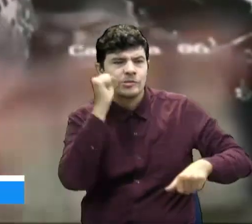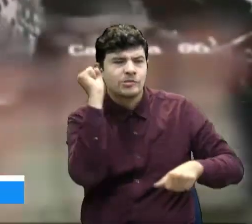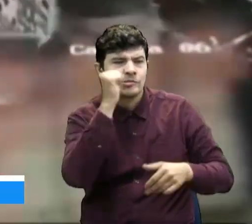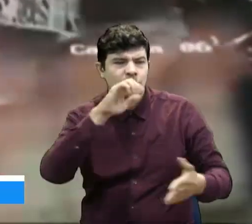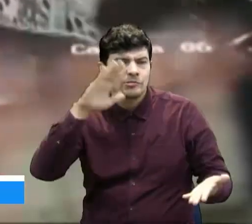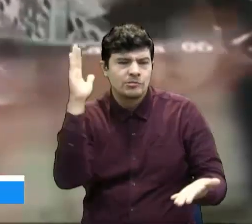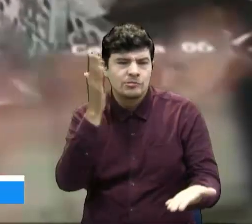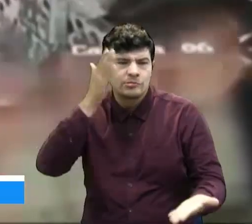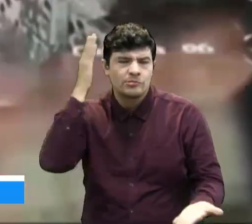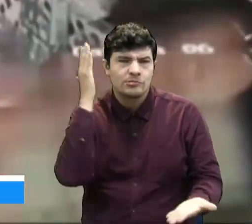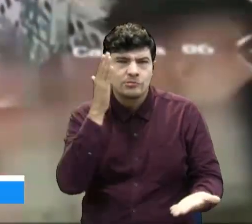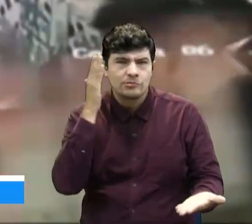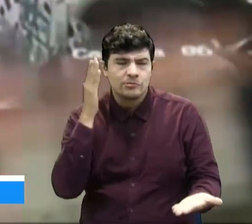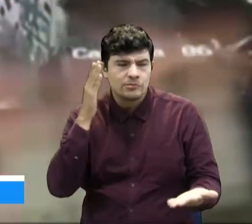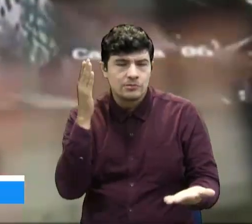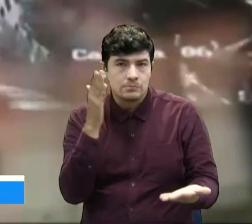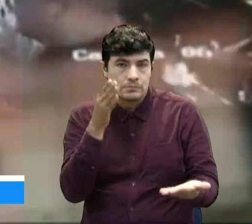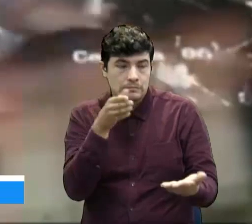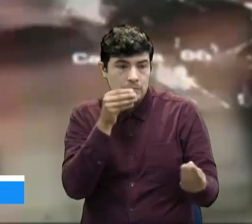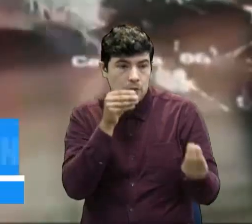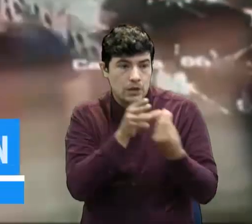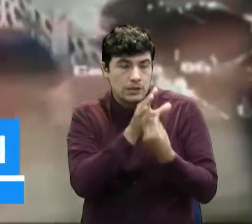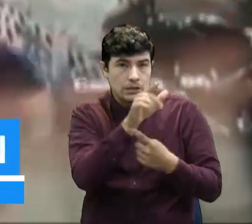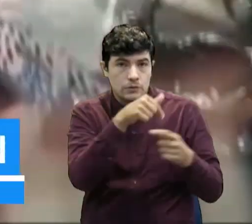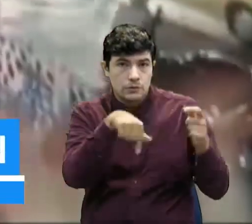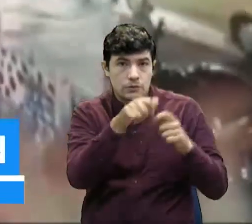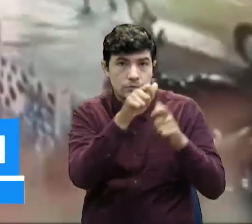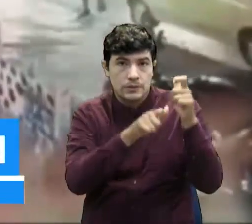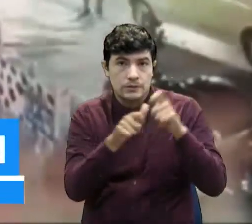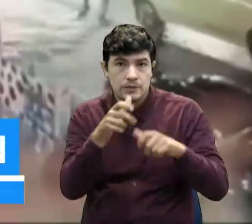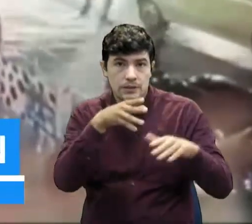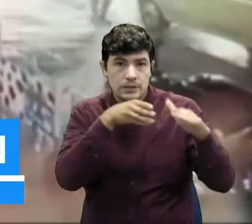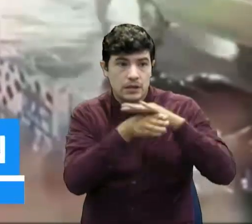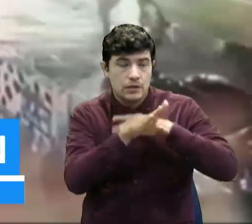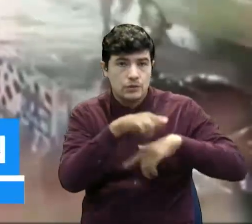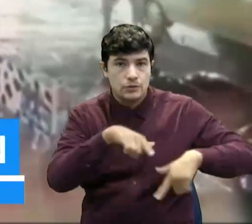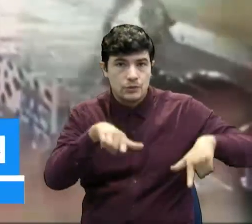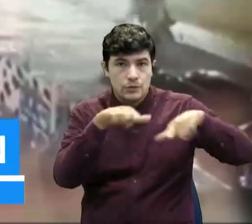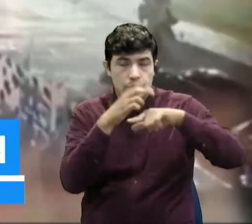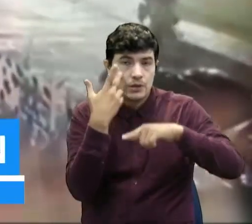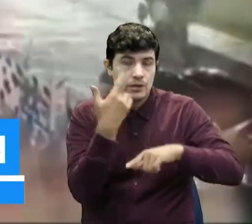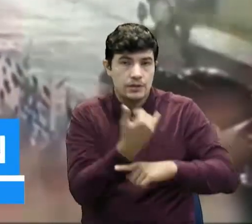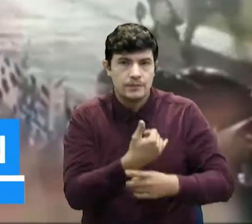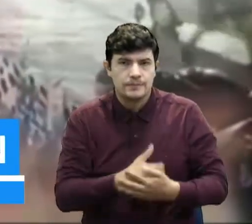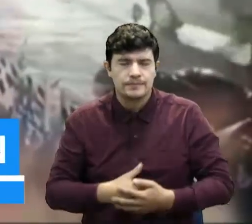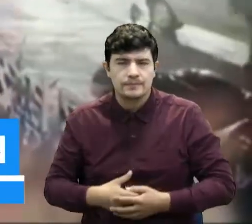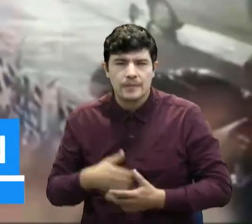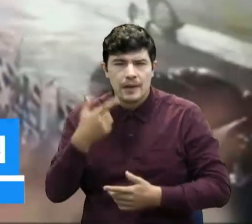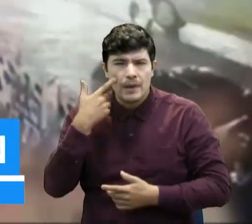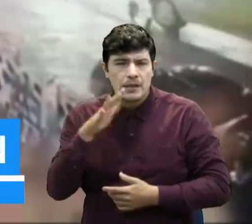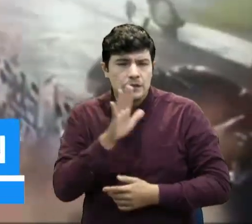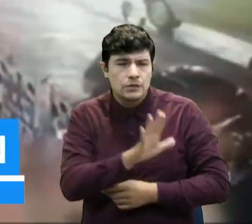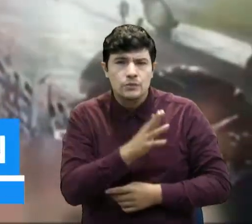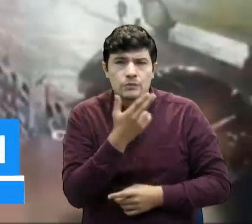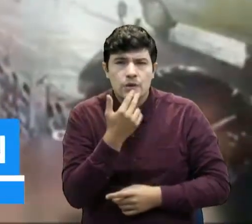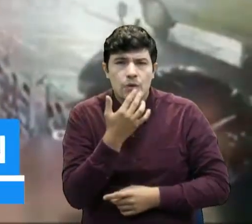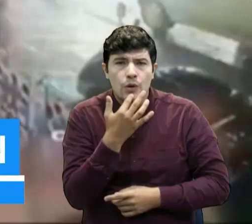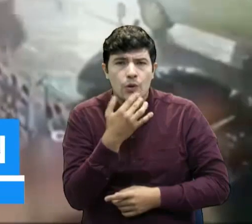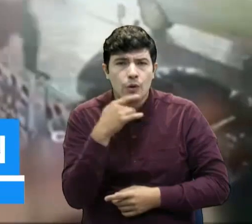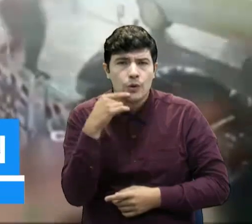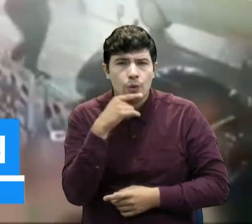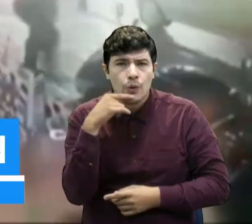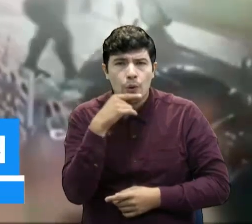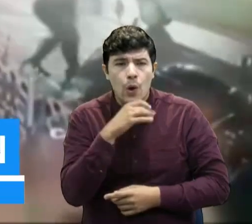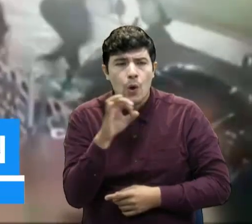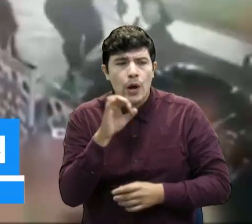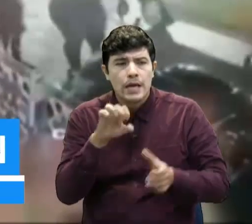armas blancas de gran tamaño, intimidaron a todas las personas que se encontraban departiendo, al parecer por tener la camisa de un